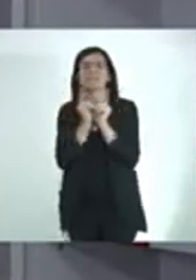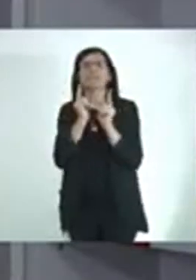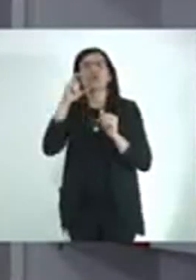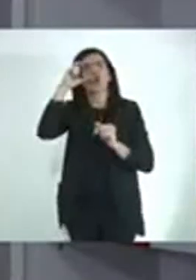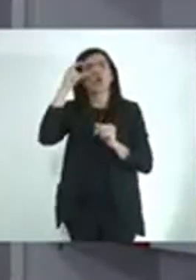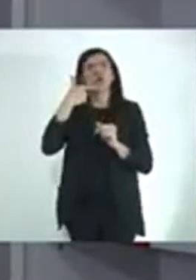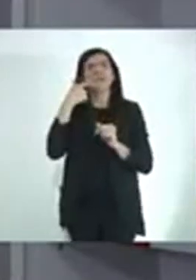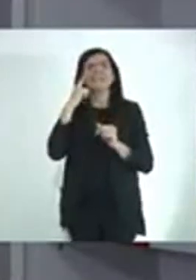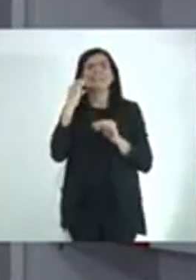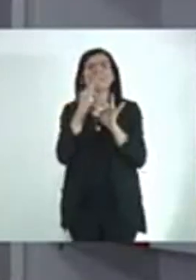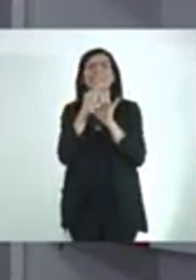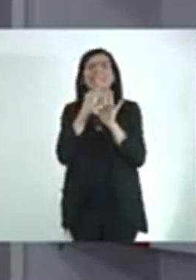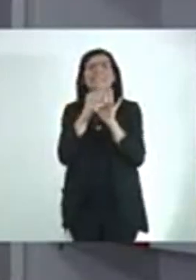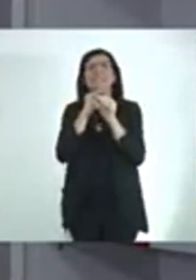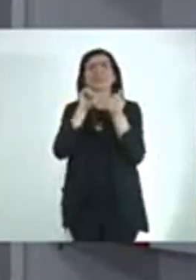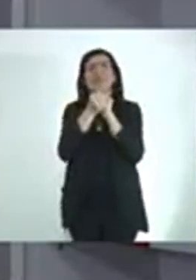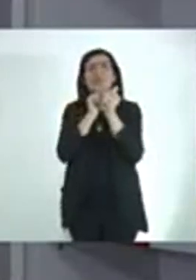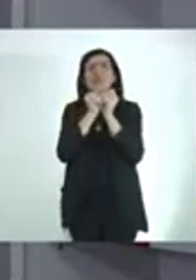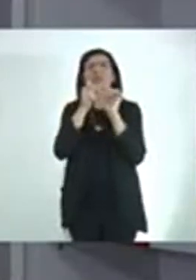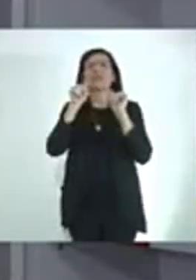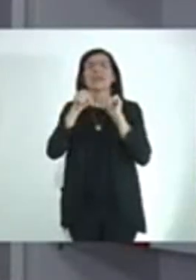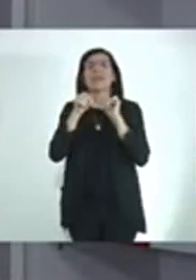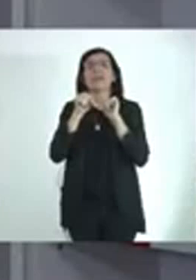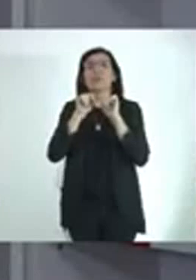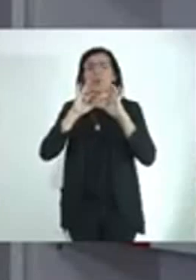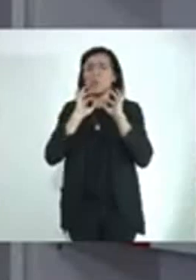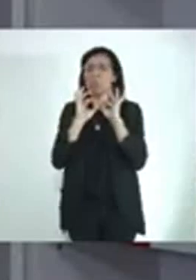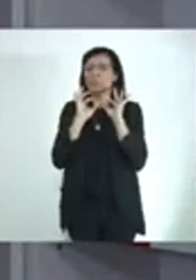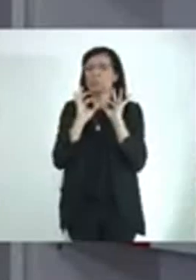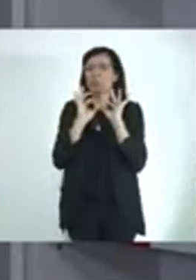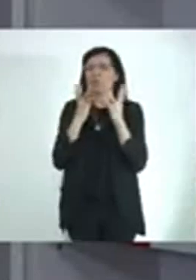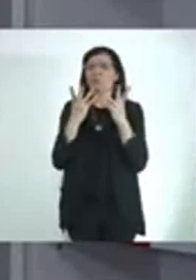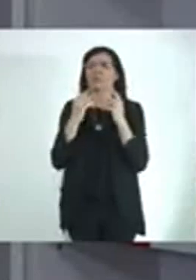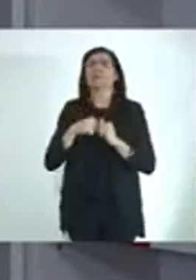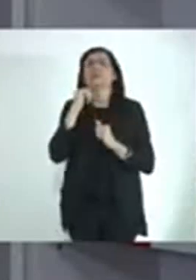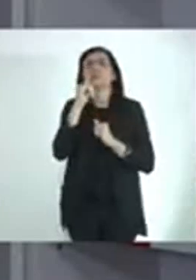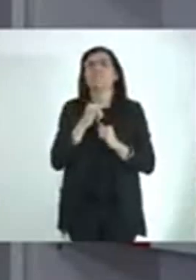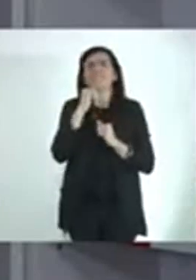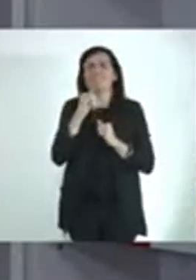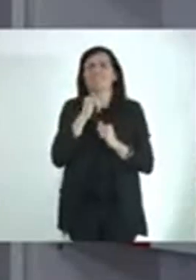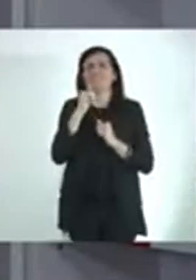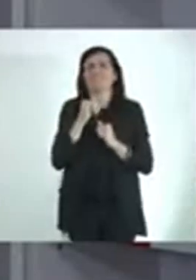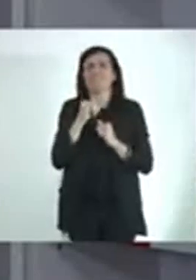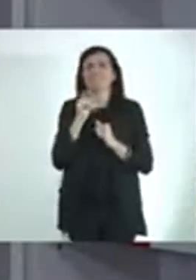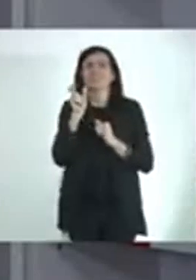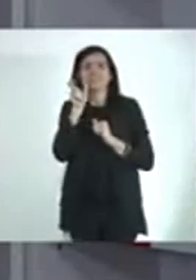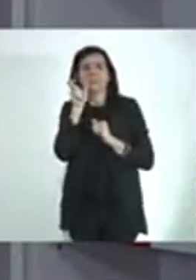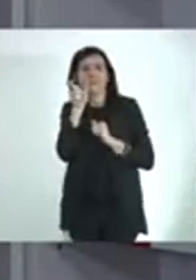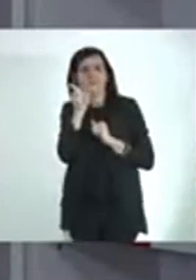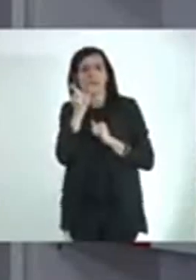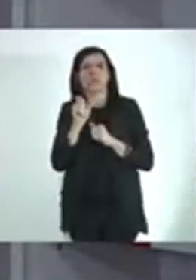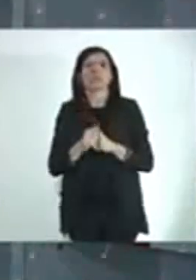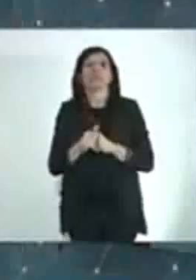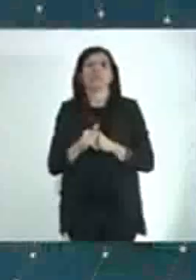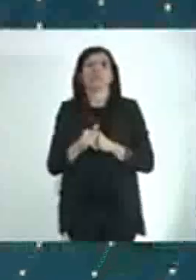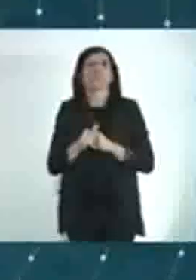conocer en este caso un relato de las docentes, el trabajo, y si viene una entrevista muy importante, miren este video.